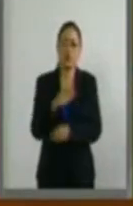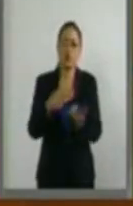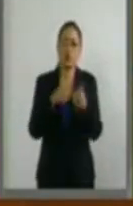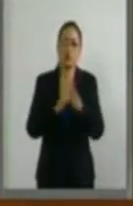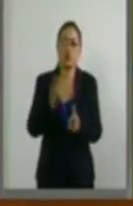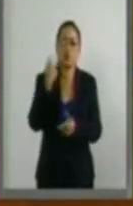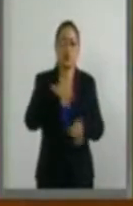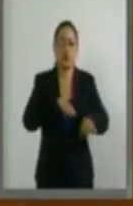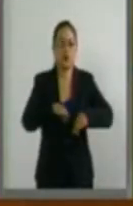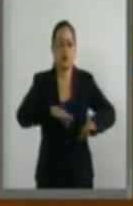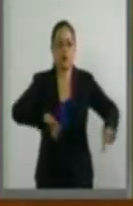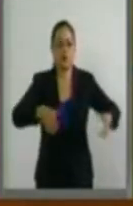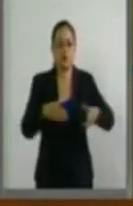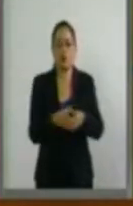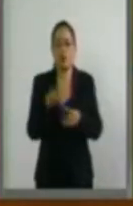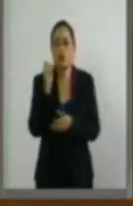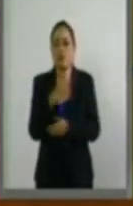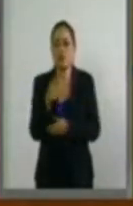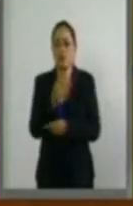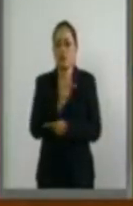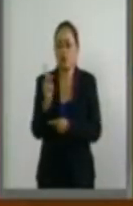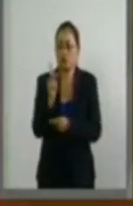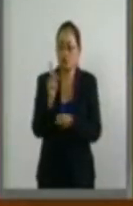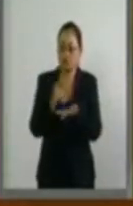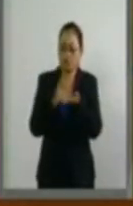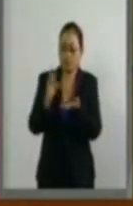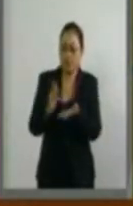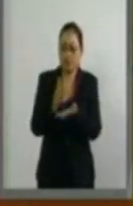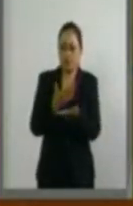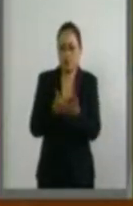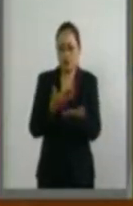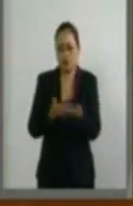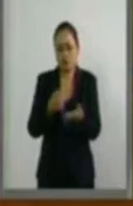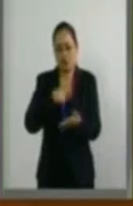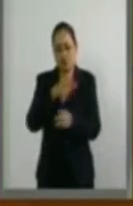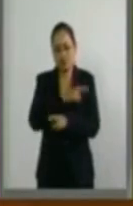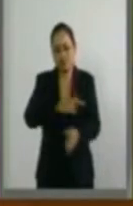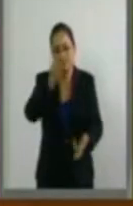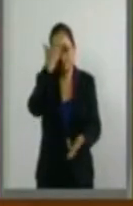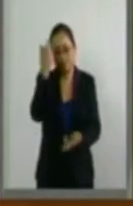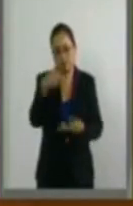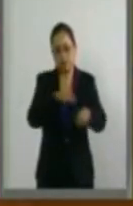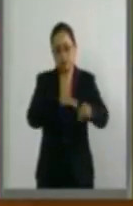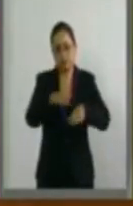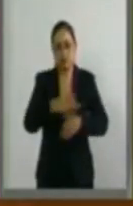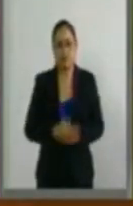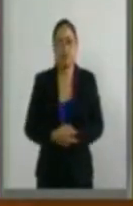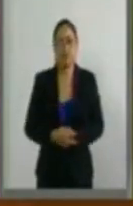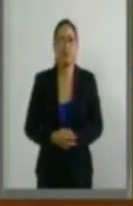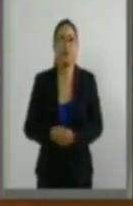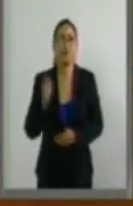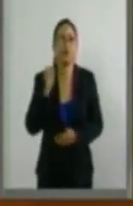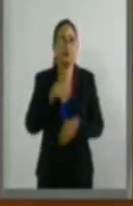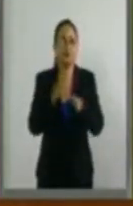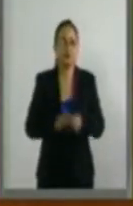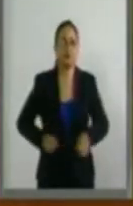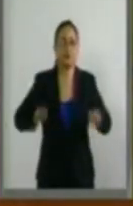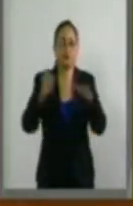trabajo técnico, y a todos ellos mi más amplio reconocimiento. Cabe